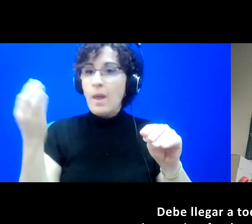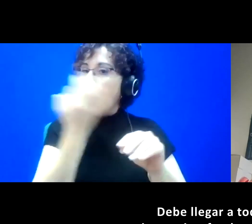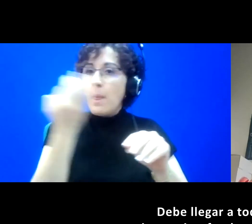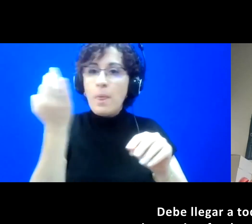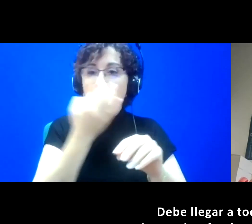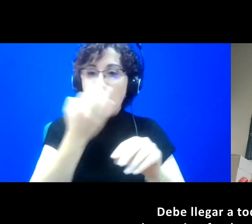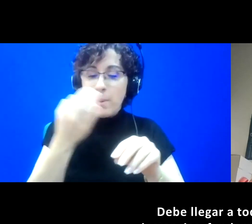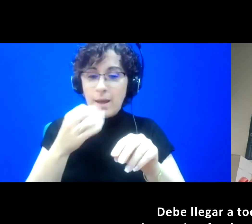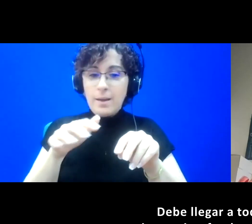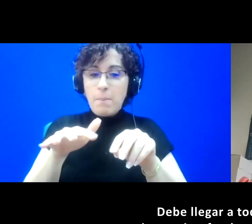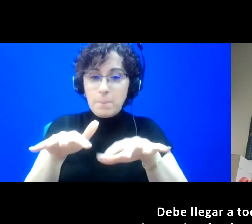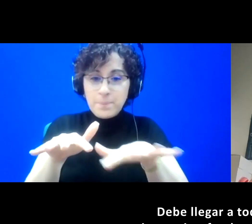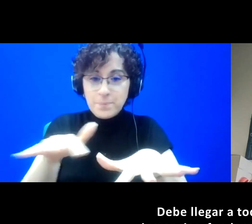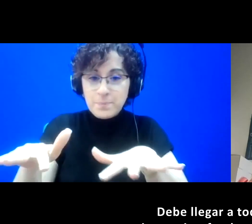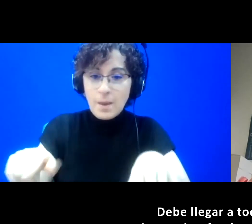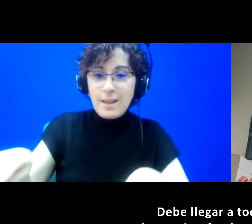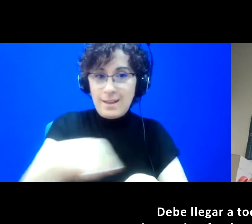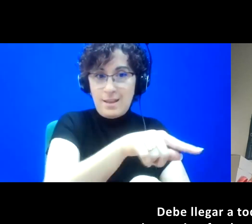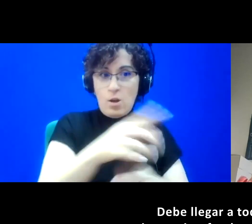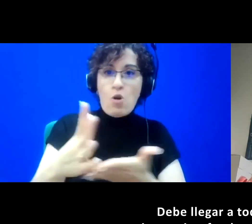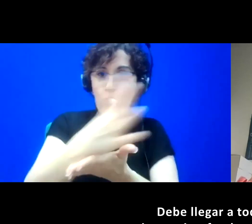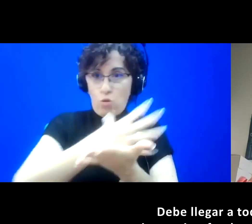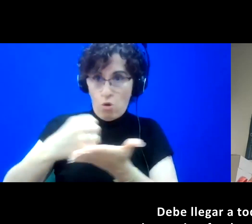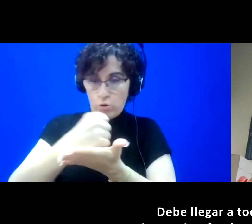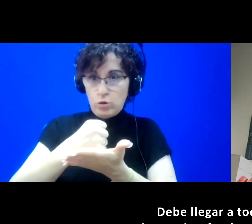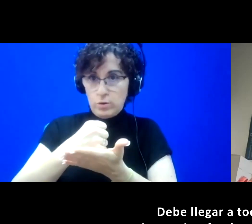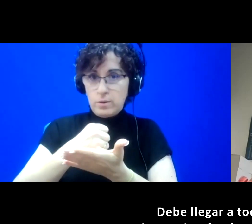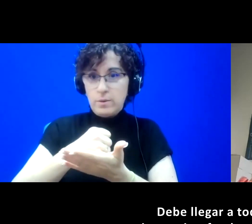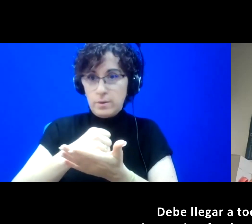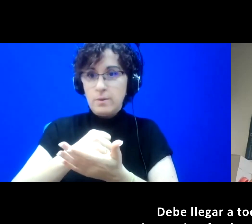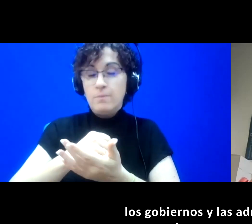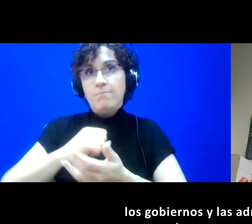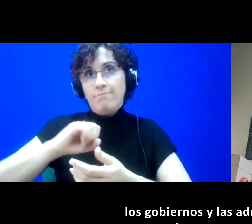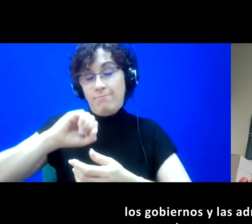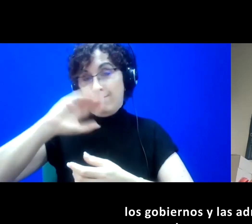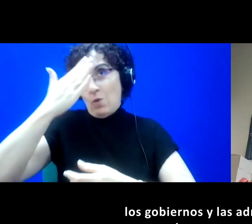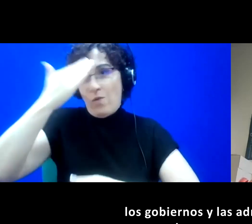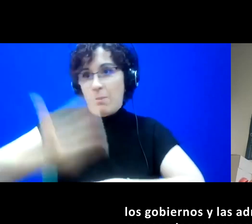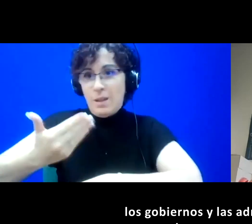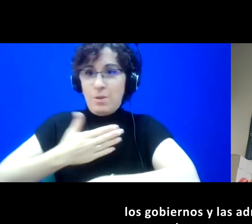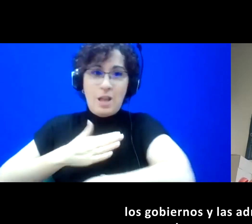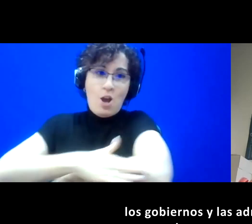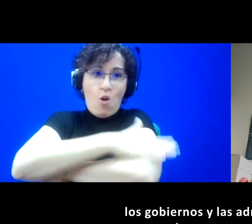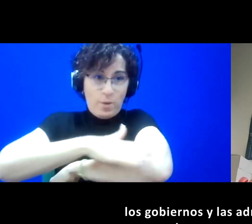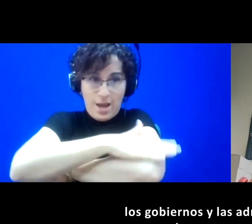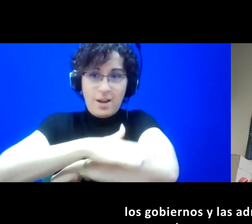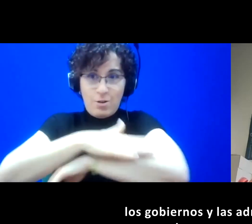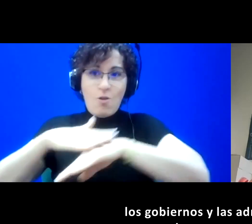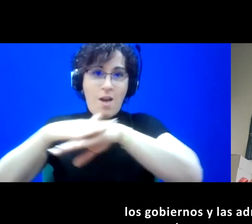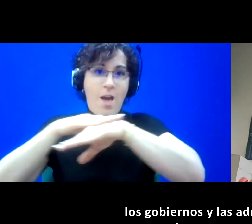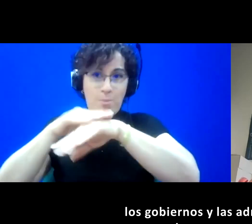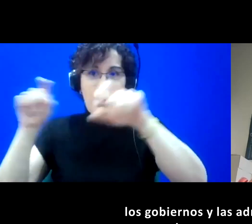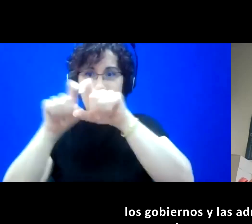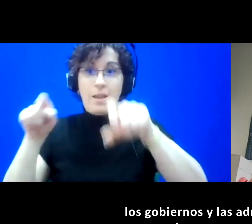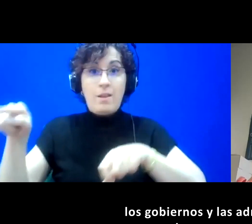a todas estas instancias, fundamentalmente los gobiernos y las administraciones, que son los que